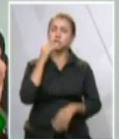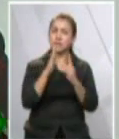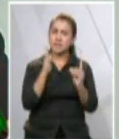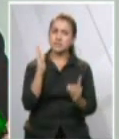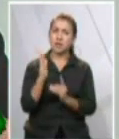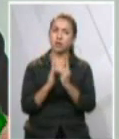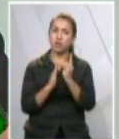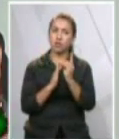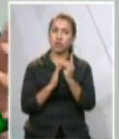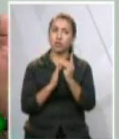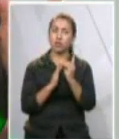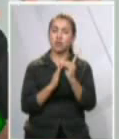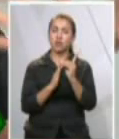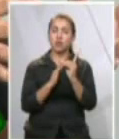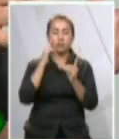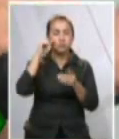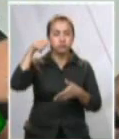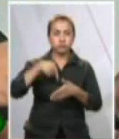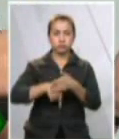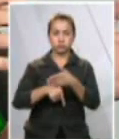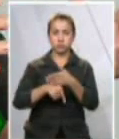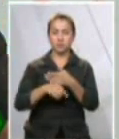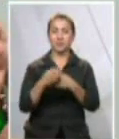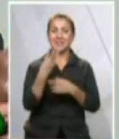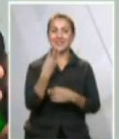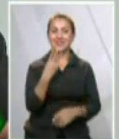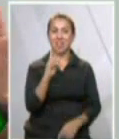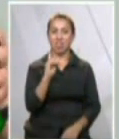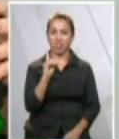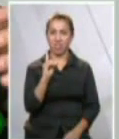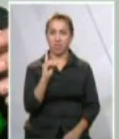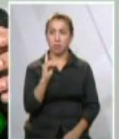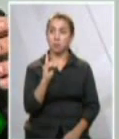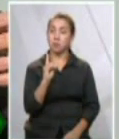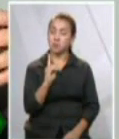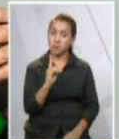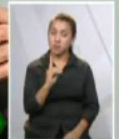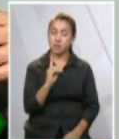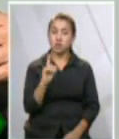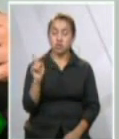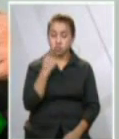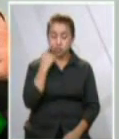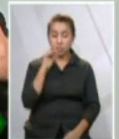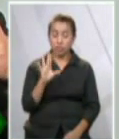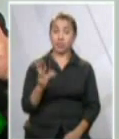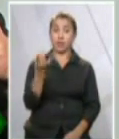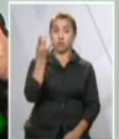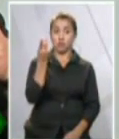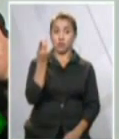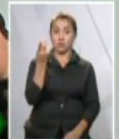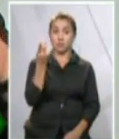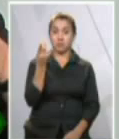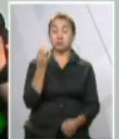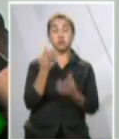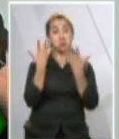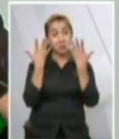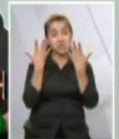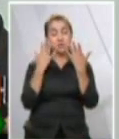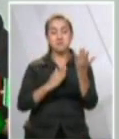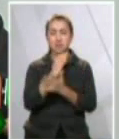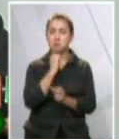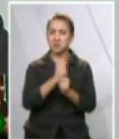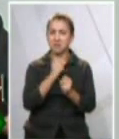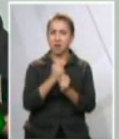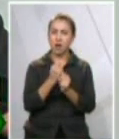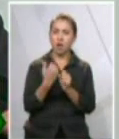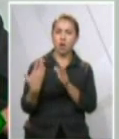desarrollo tan cabal de las impresiones 3D, entonces para nosotros fue como un descubrimiento. Empezamos a trabajar con